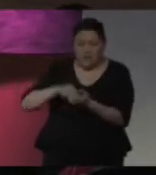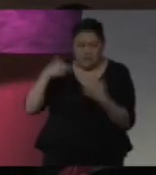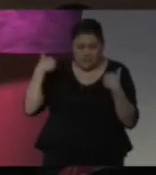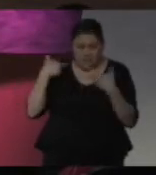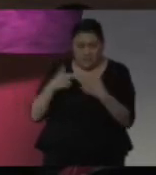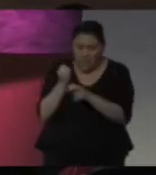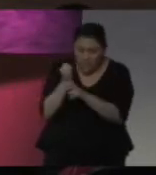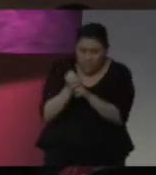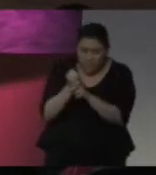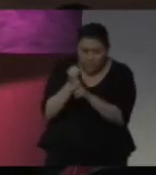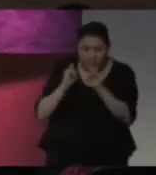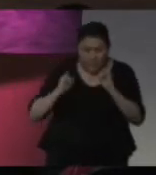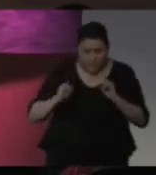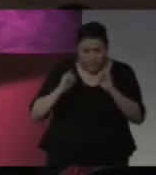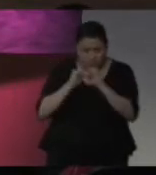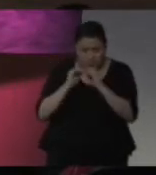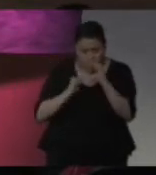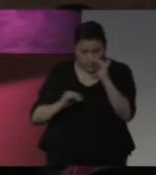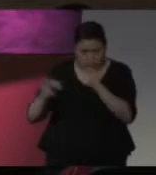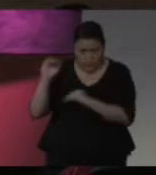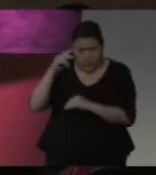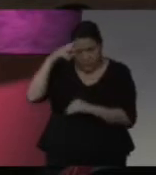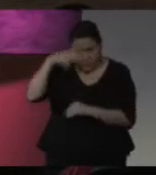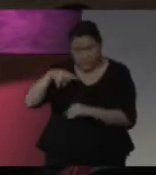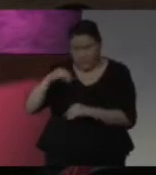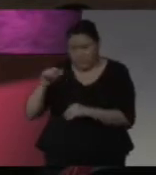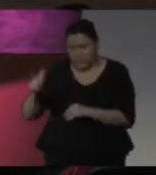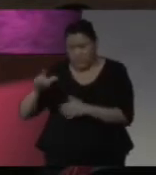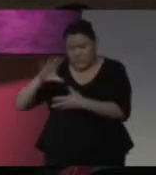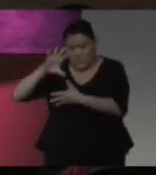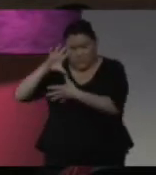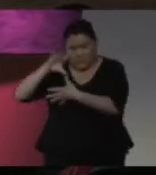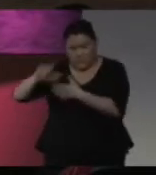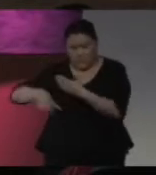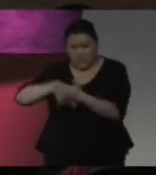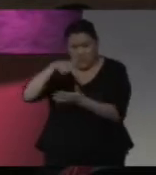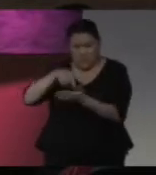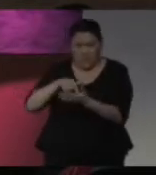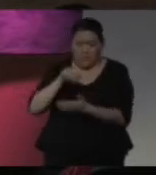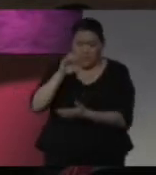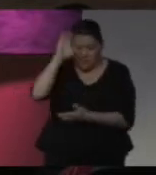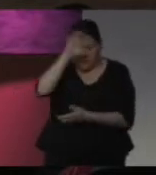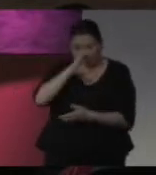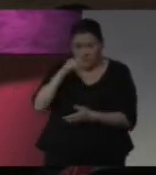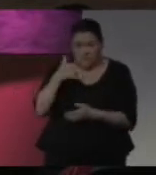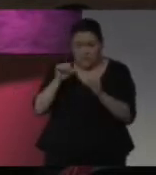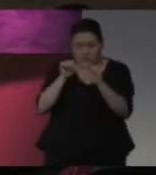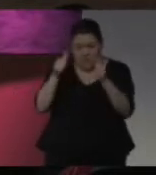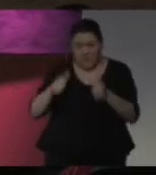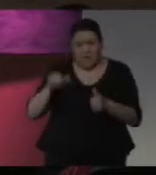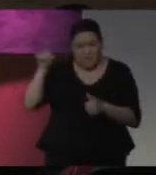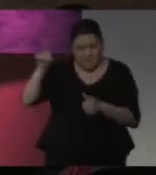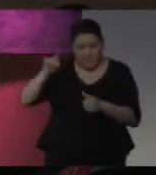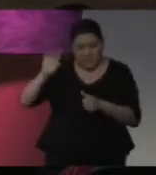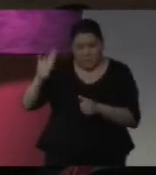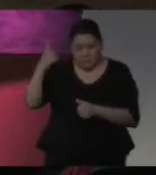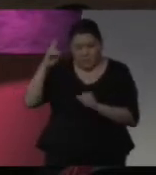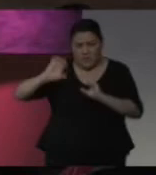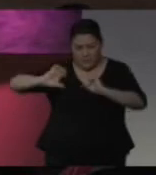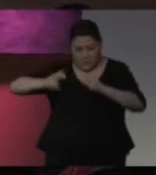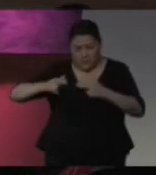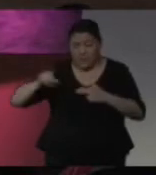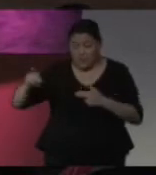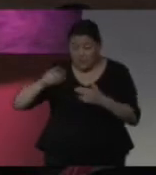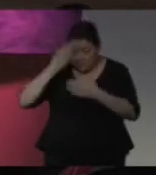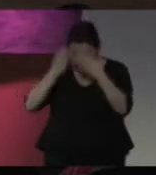del Instituto de Estudios Superiores de México y Centroamérica de la Universidad de Ciencias y Artes de Chiapas. Se ha especializado